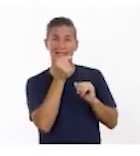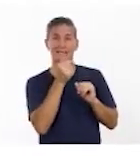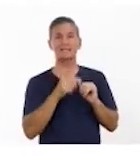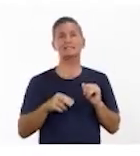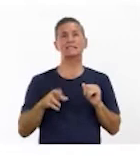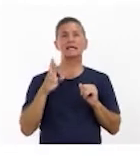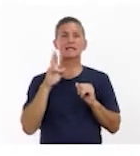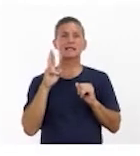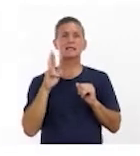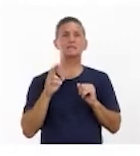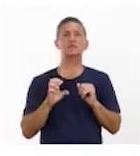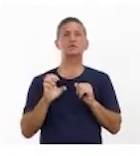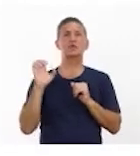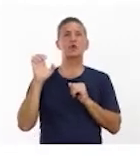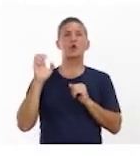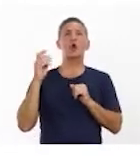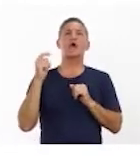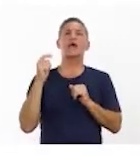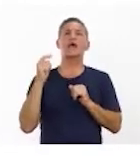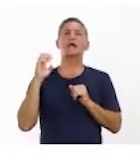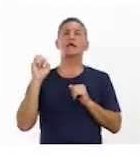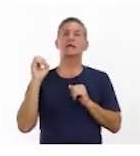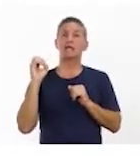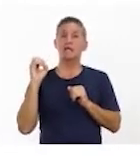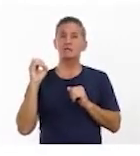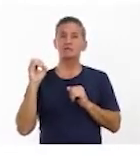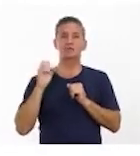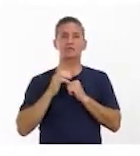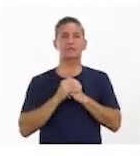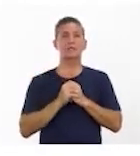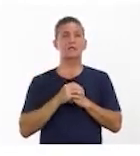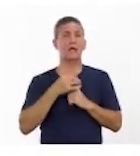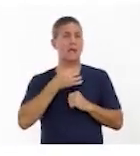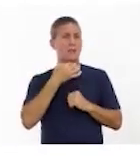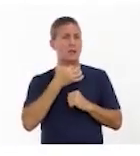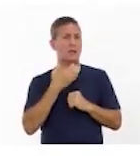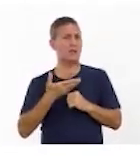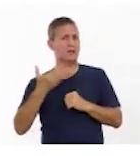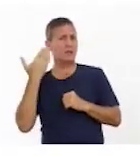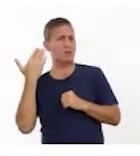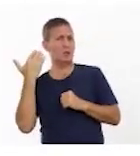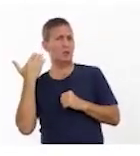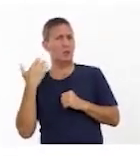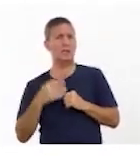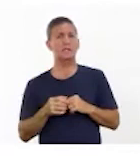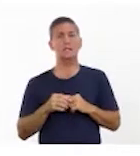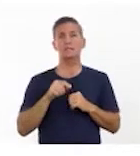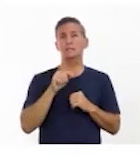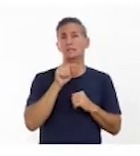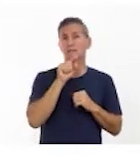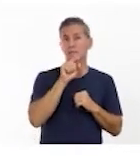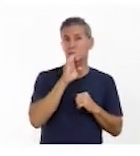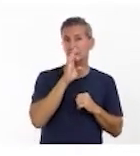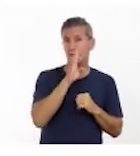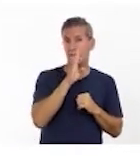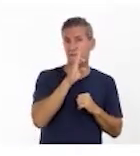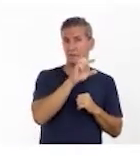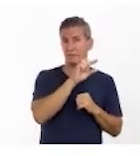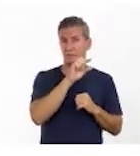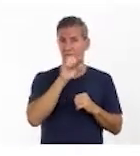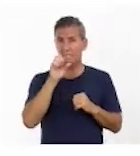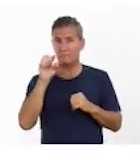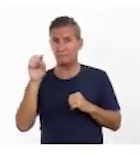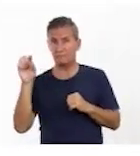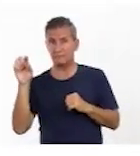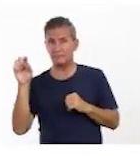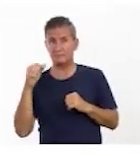exotérmica, desprende energía y ya le expliqué anteriormente por qué. Si el delta H es mayor que 0,